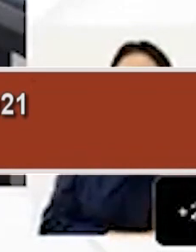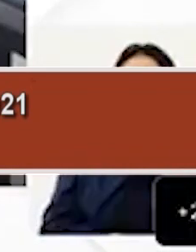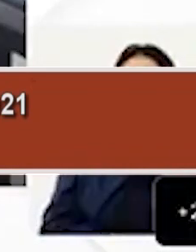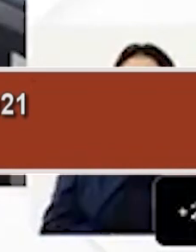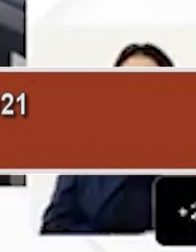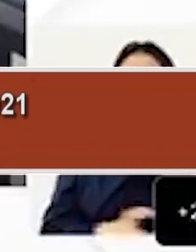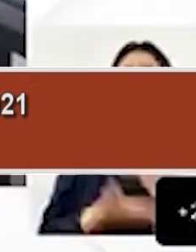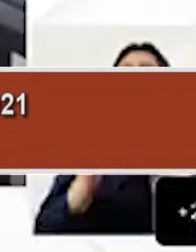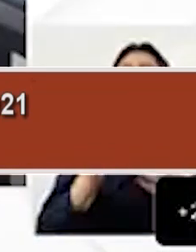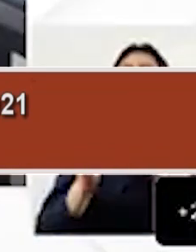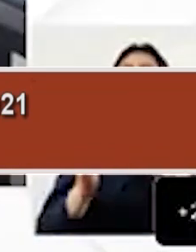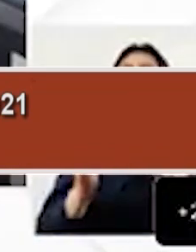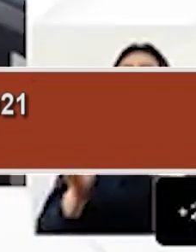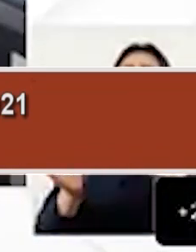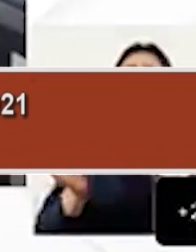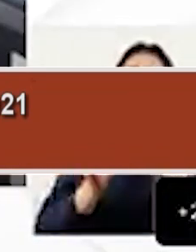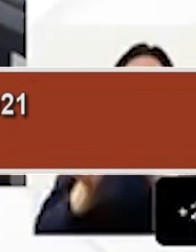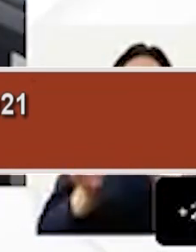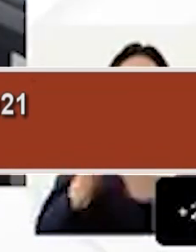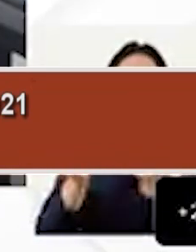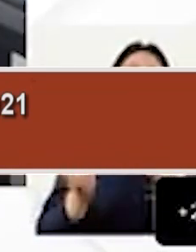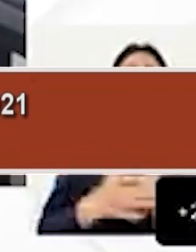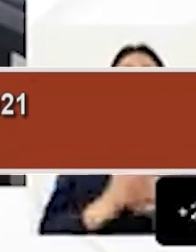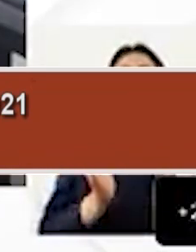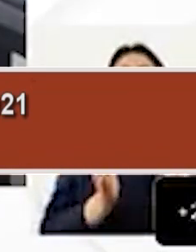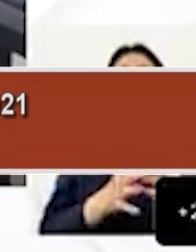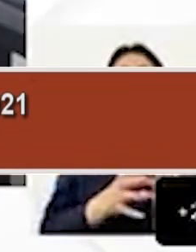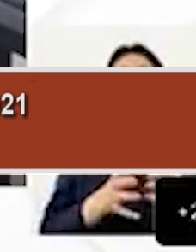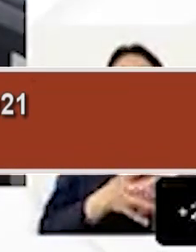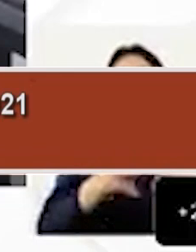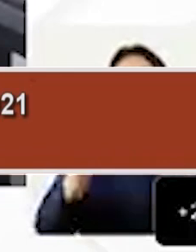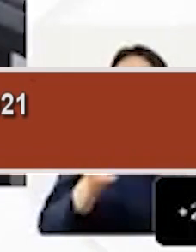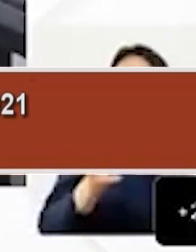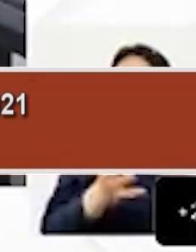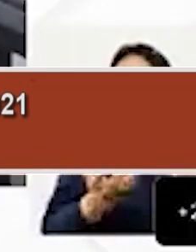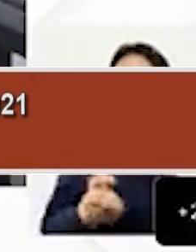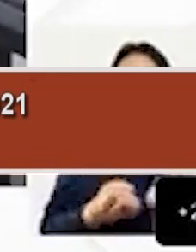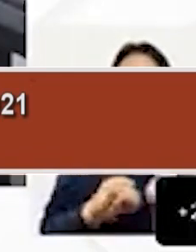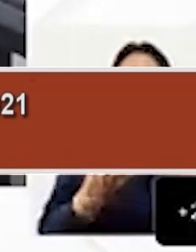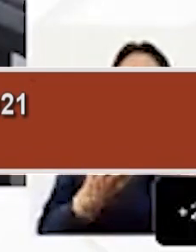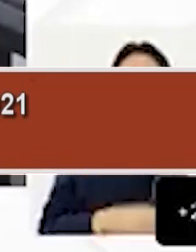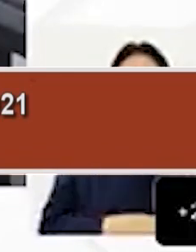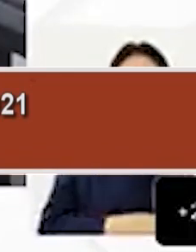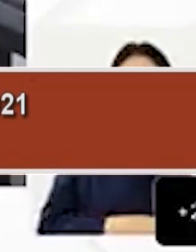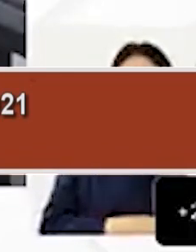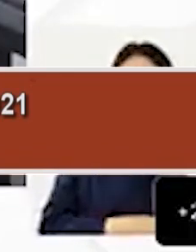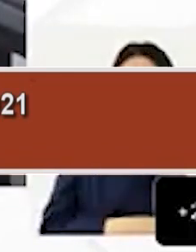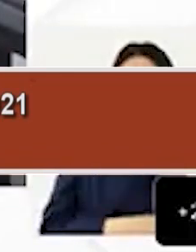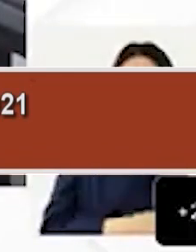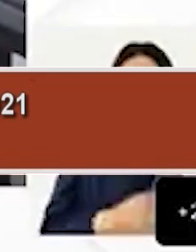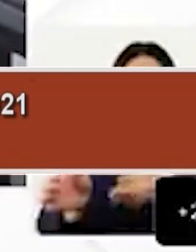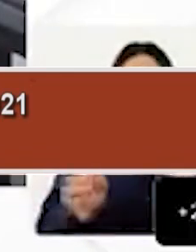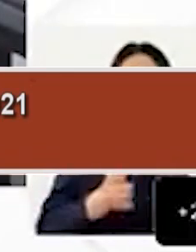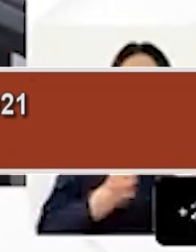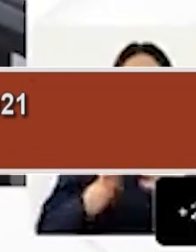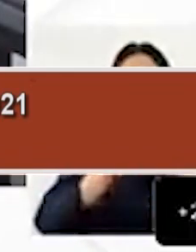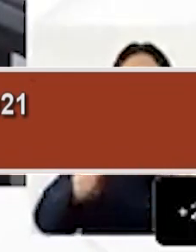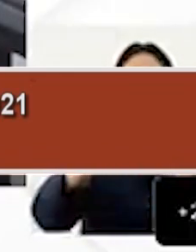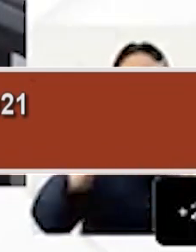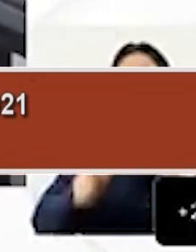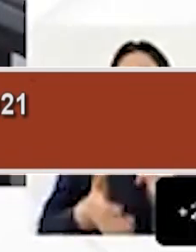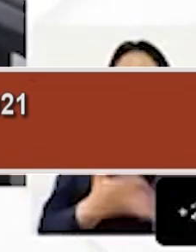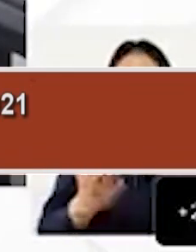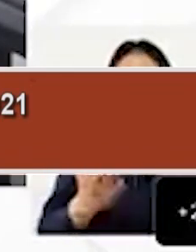términos gráficos, es un poco más, ¿no?, de dos carreteras centrales como las que no tenemos, como